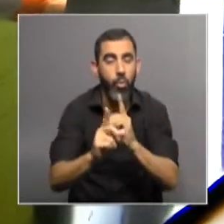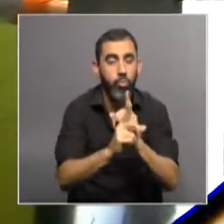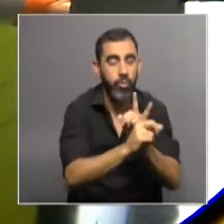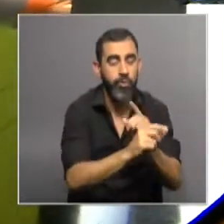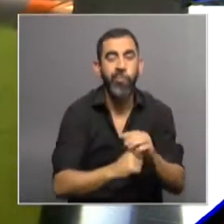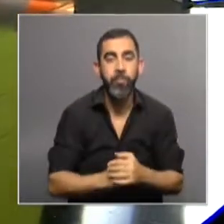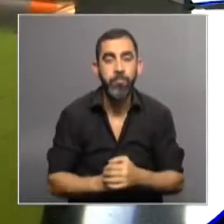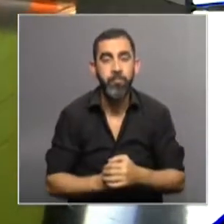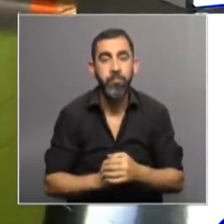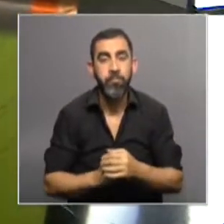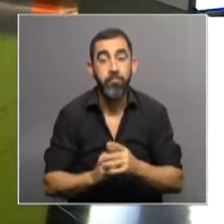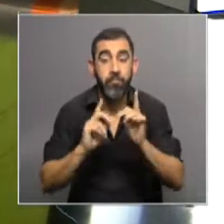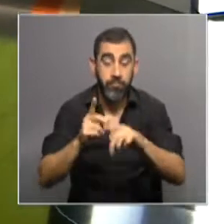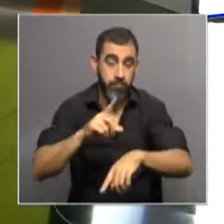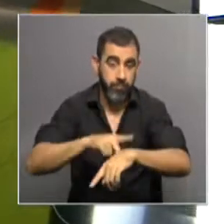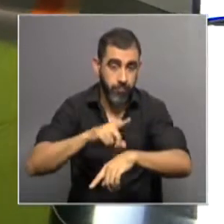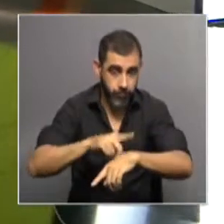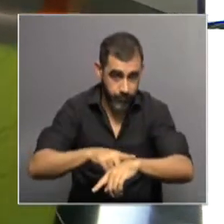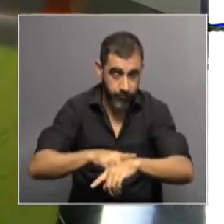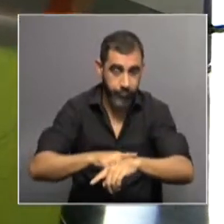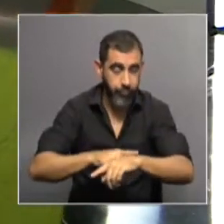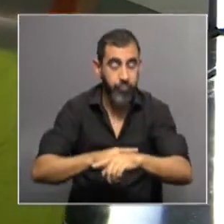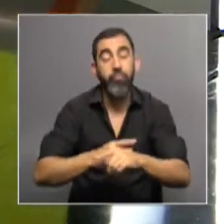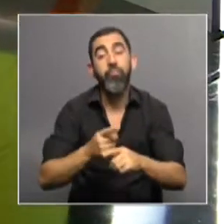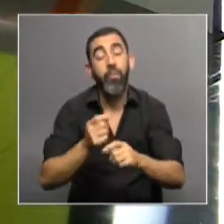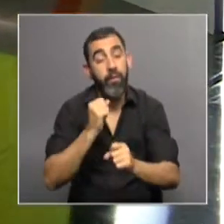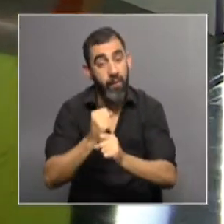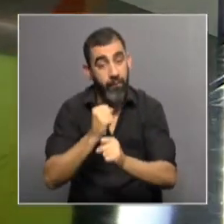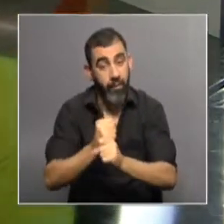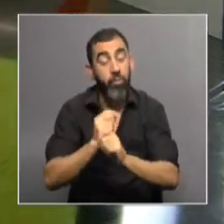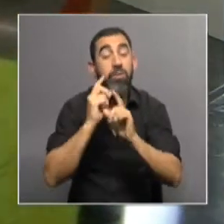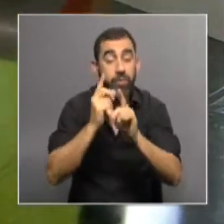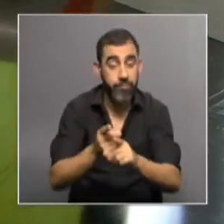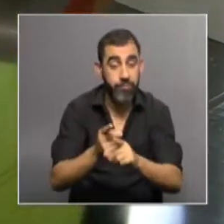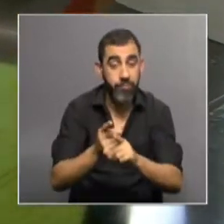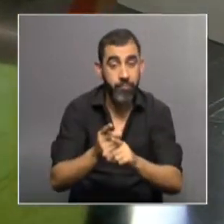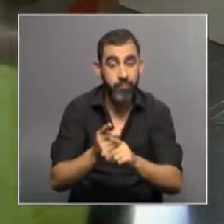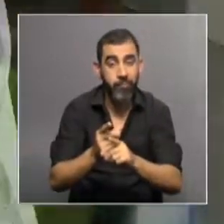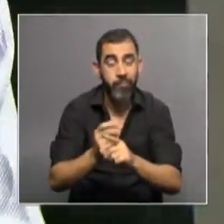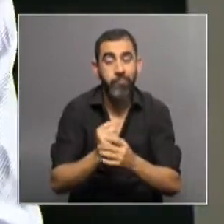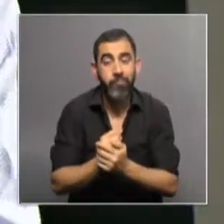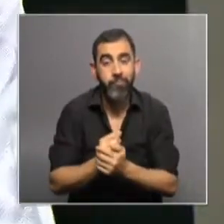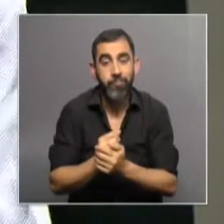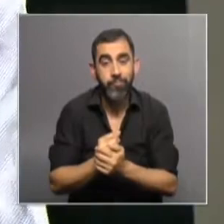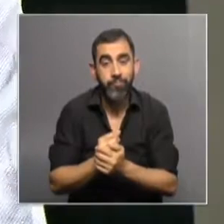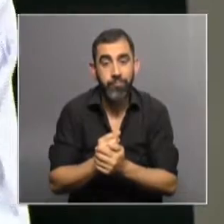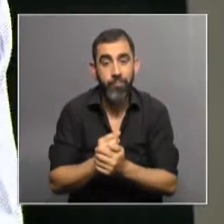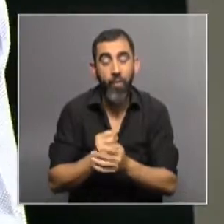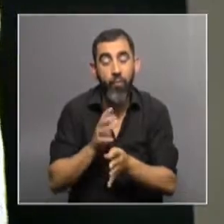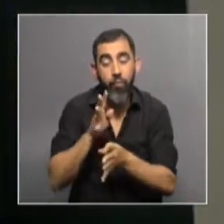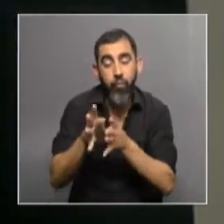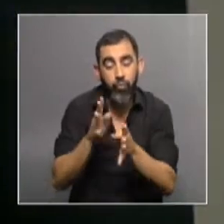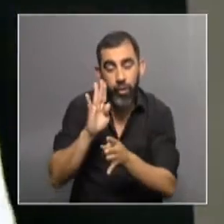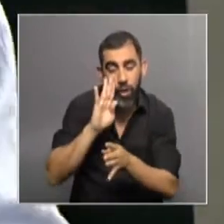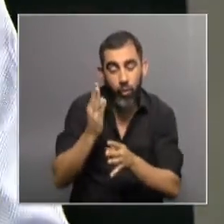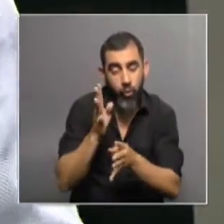además del tiempo y la erogación necesaria, al ir también, bueno, asignándole o reconociendo las funciones de cada